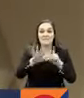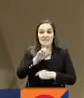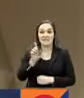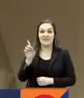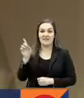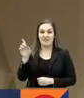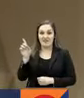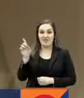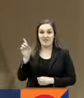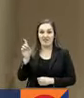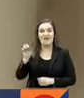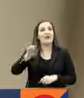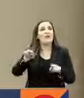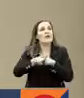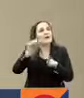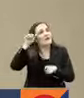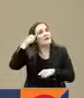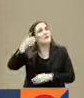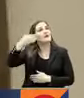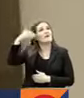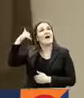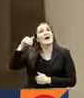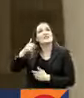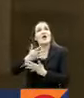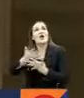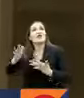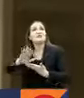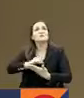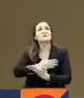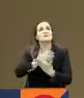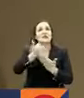los recuerdos como base fundamental en la narrativa.